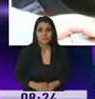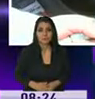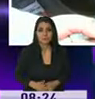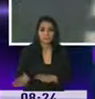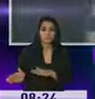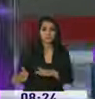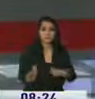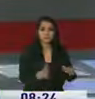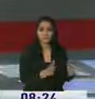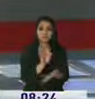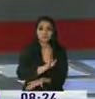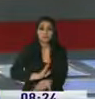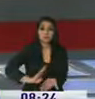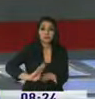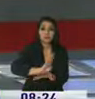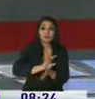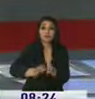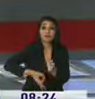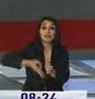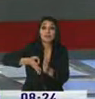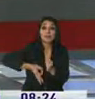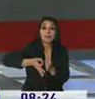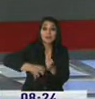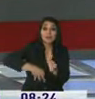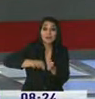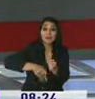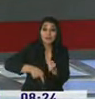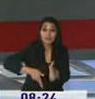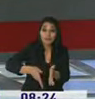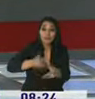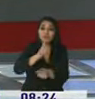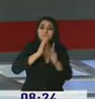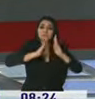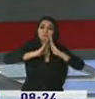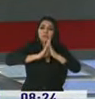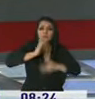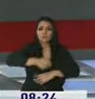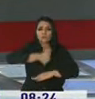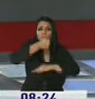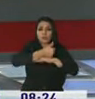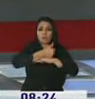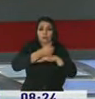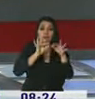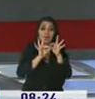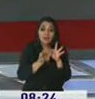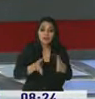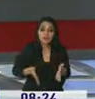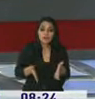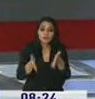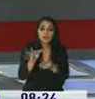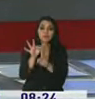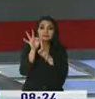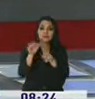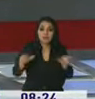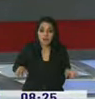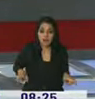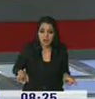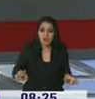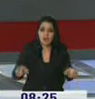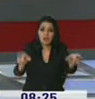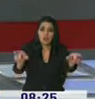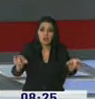Moradores del sector de la ferroviaria alta solicitan a las autoridades correspondientes el arreglo de la vía principal de la zona.